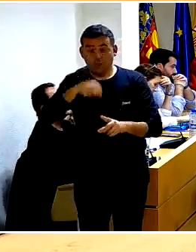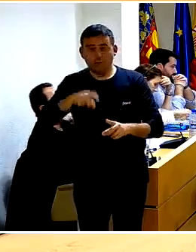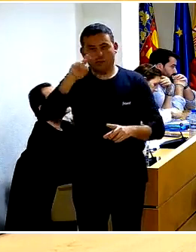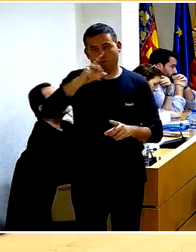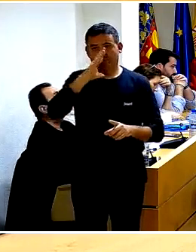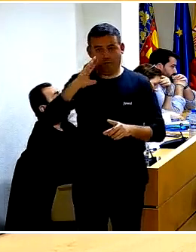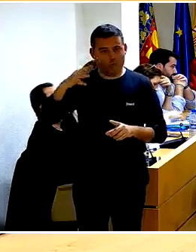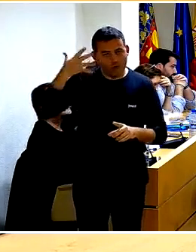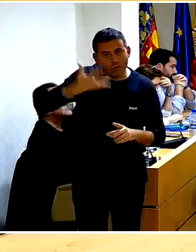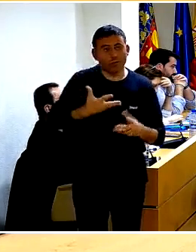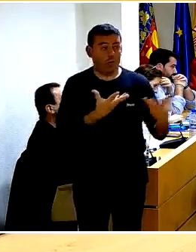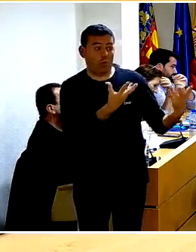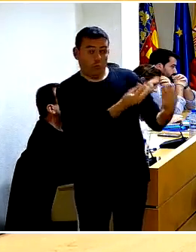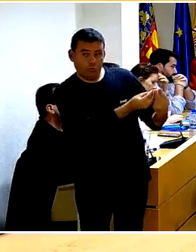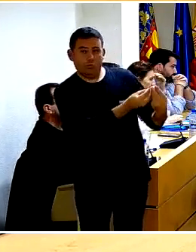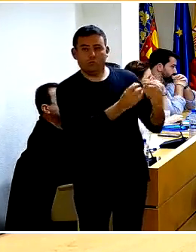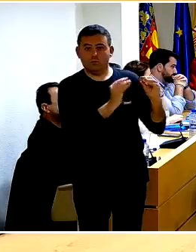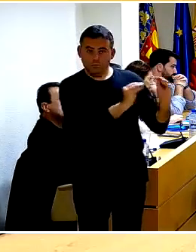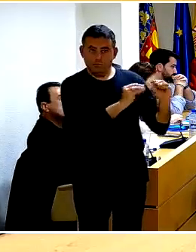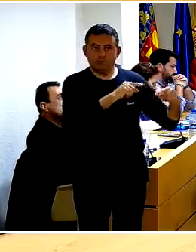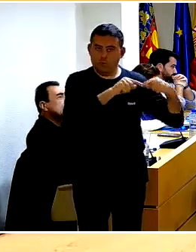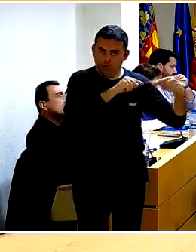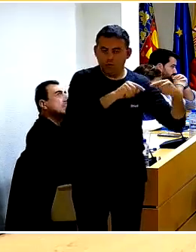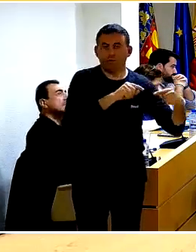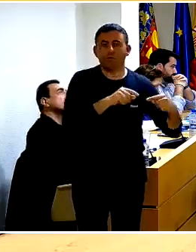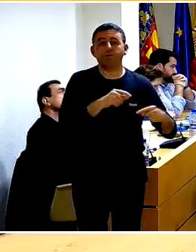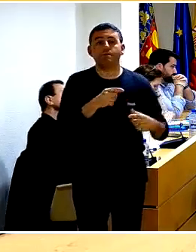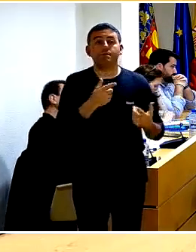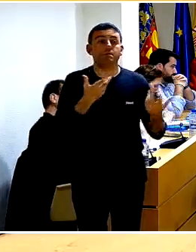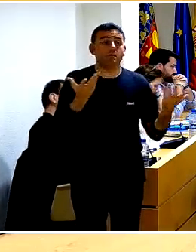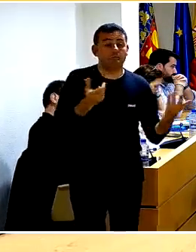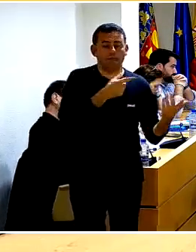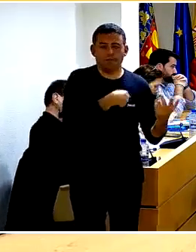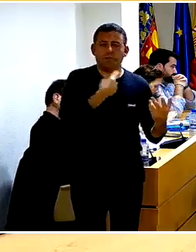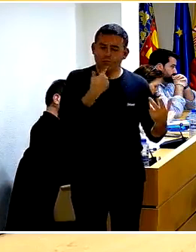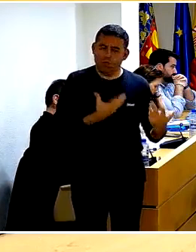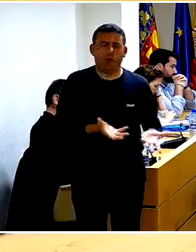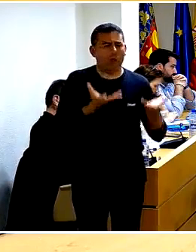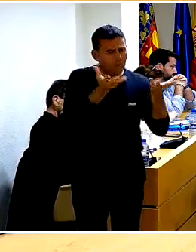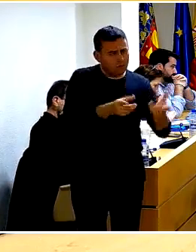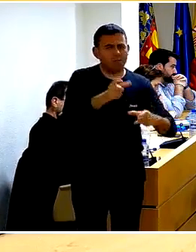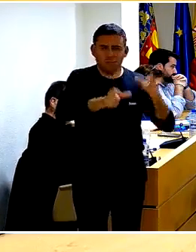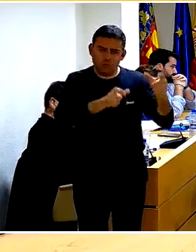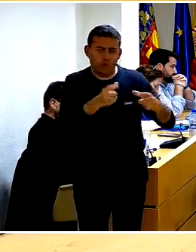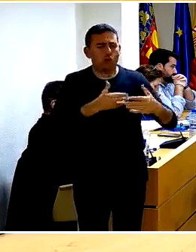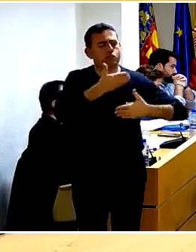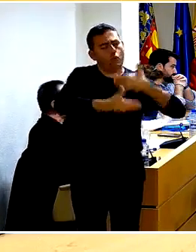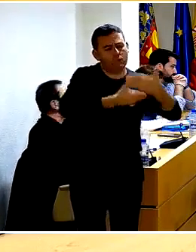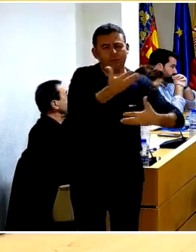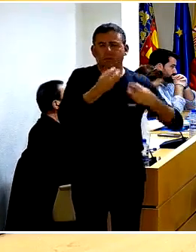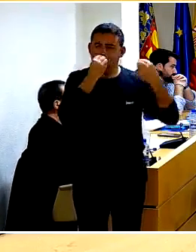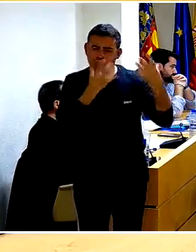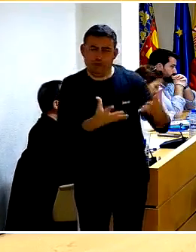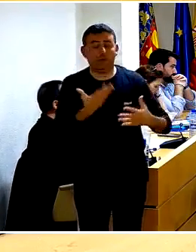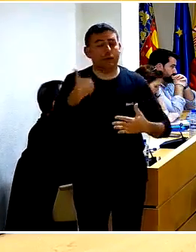ya gobernando juntos, con lo cual la gente sabe valorar si lo que dicen ustedes es verdad o no. No es como un gobierno nuevo que dice voy a hacer y si hay un margen de